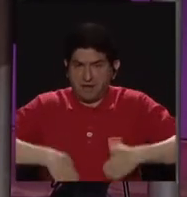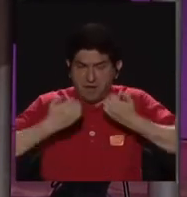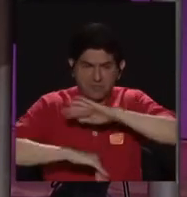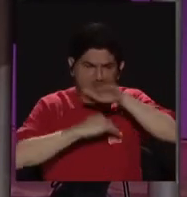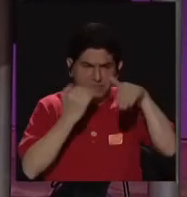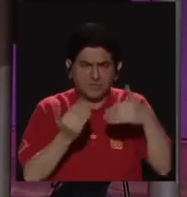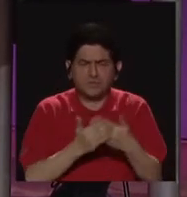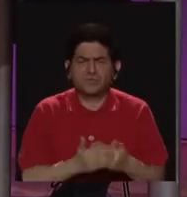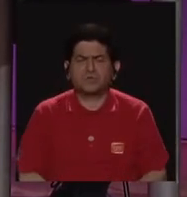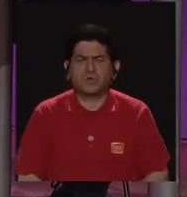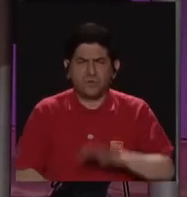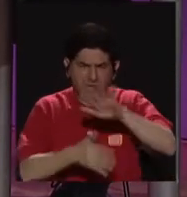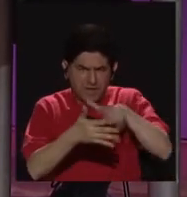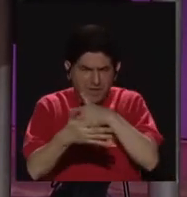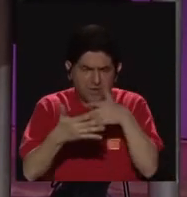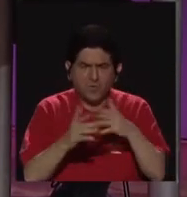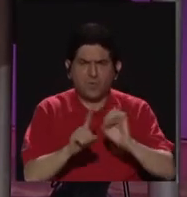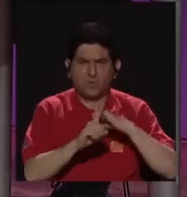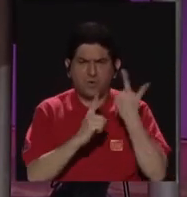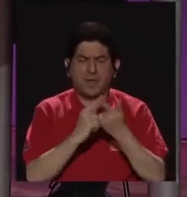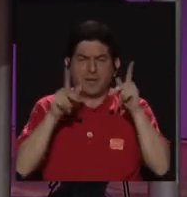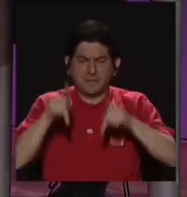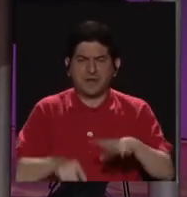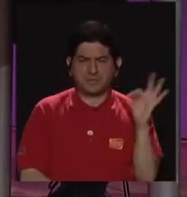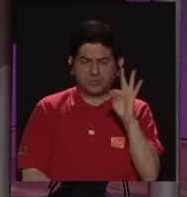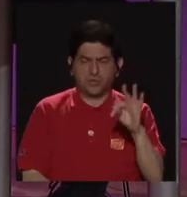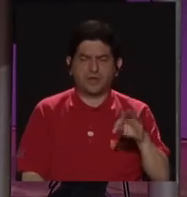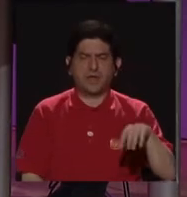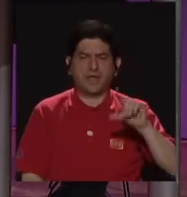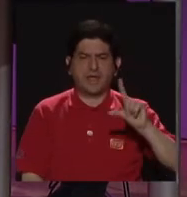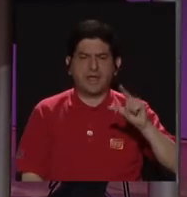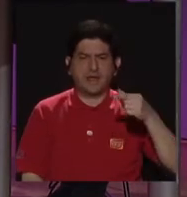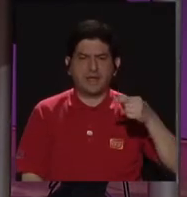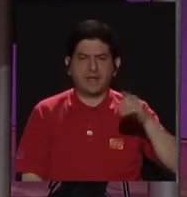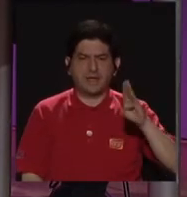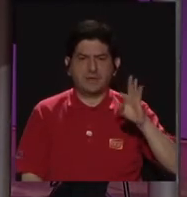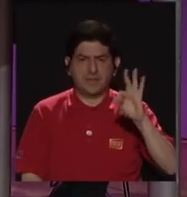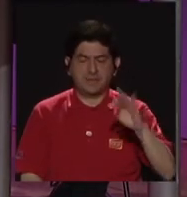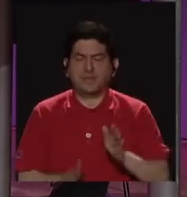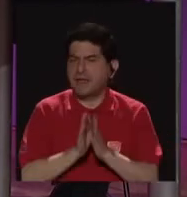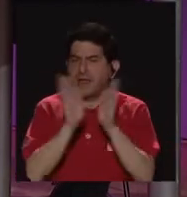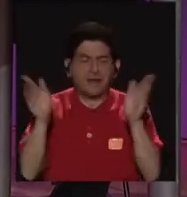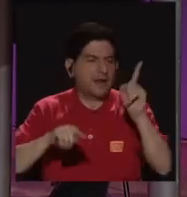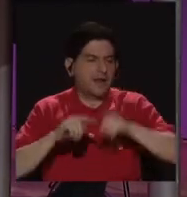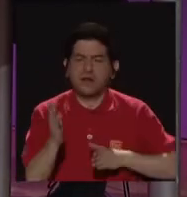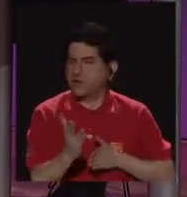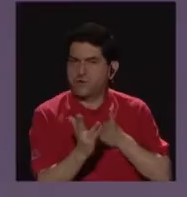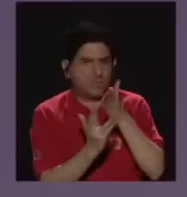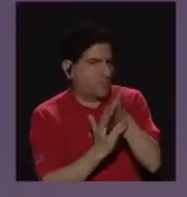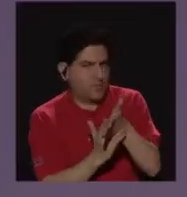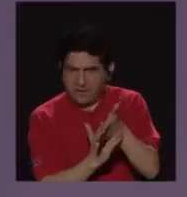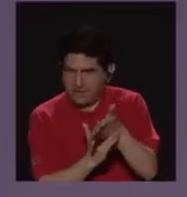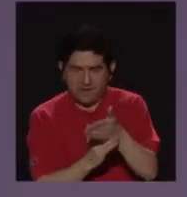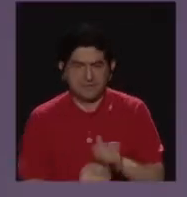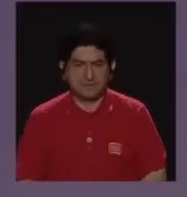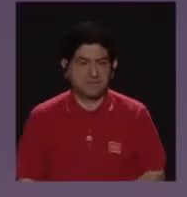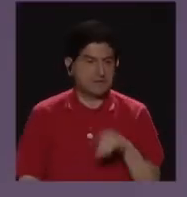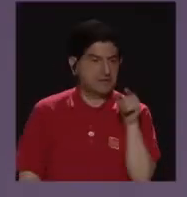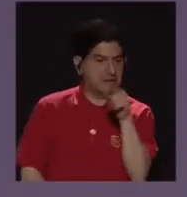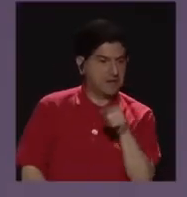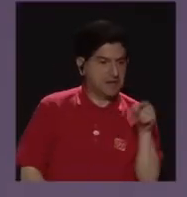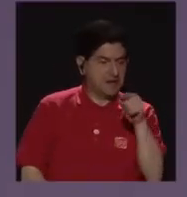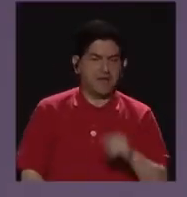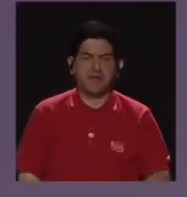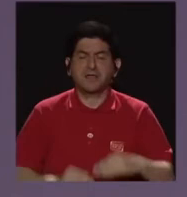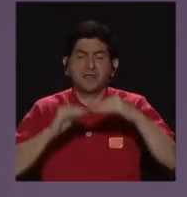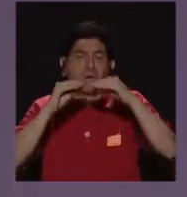toda una matriz social para que las personas trans y lg de lg en general no puedan acceder digamos a